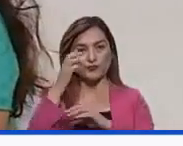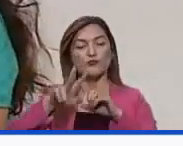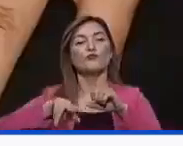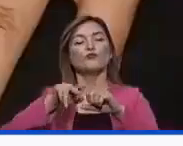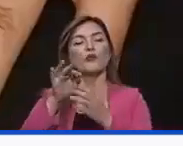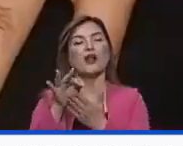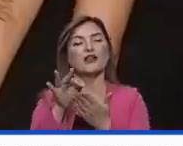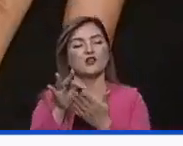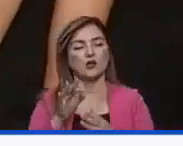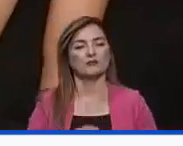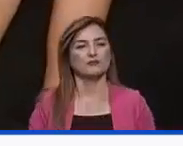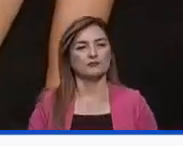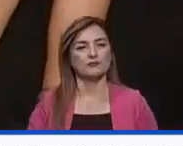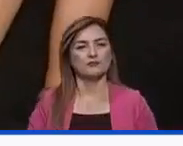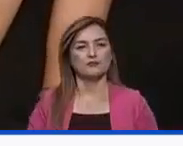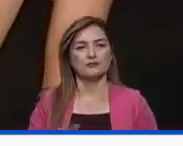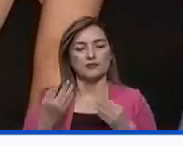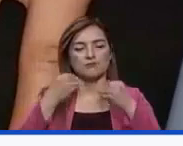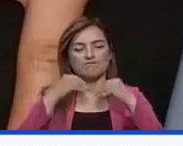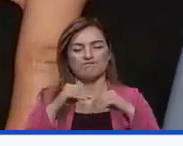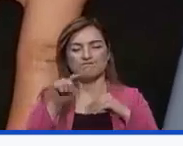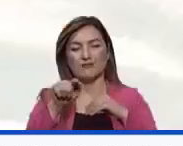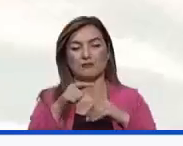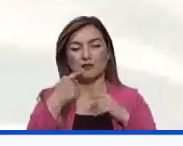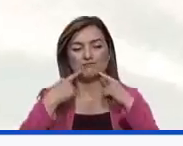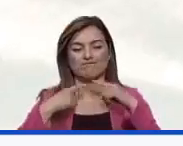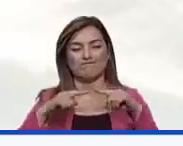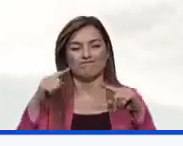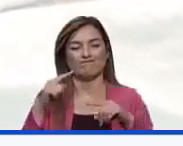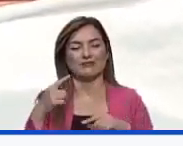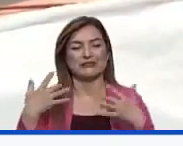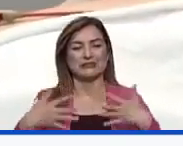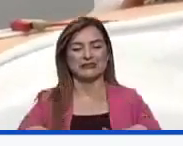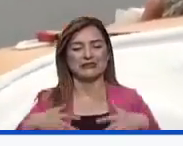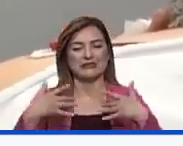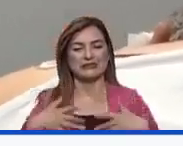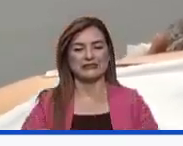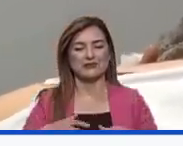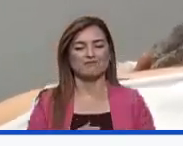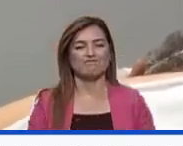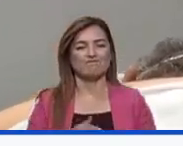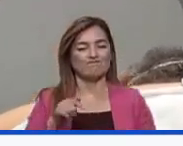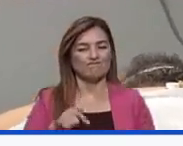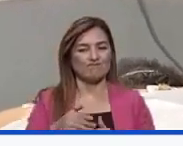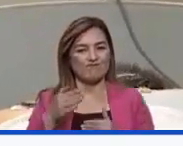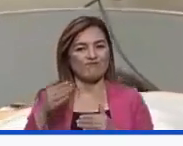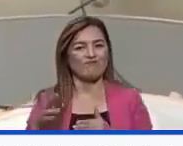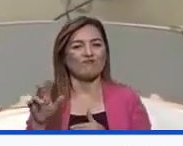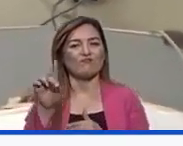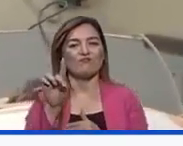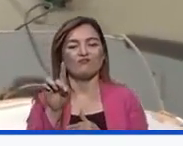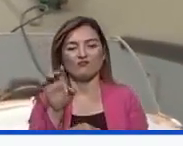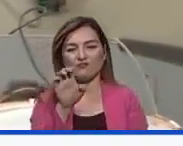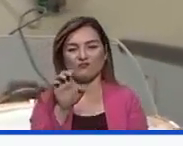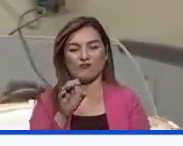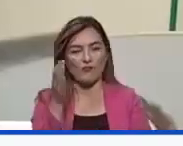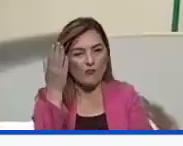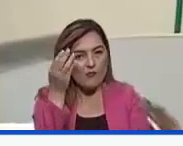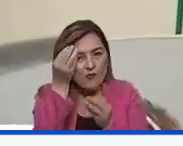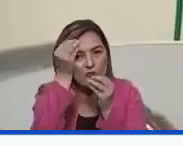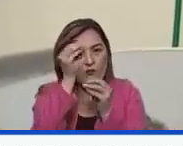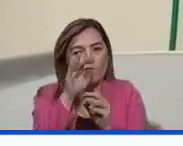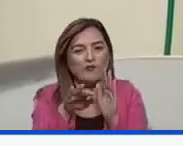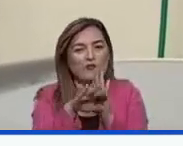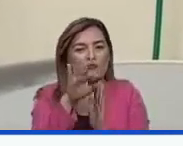este viernes extender el nivel de alerta 3 hasta el 31 de enero. Y es que la situación en los hospitales preocupa. La alcaldesa Cintia Viteri informó que en la